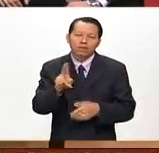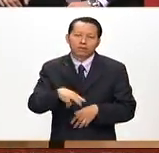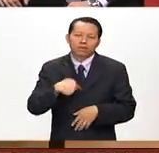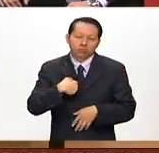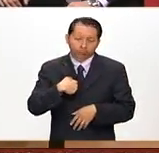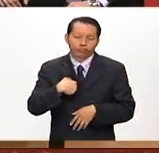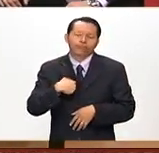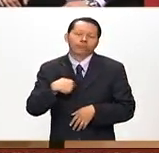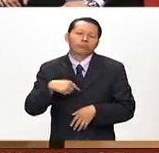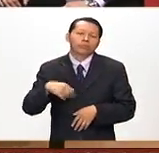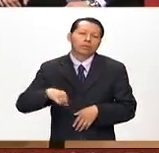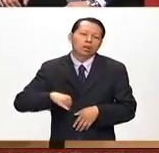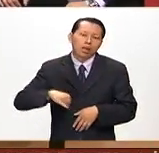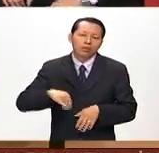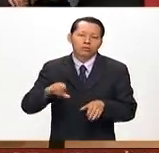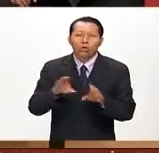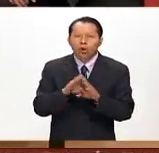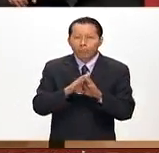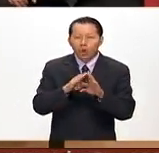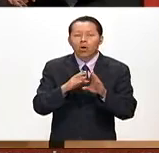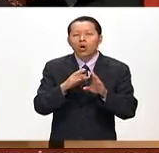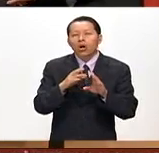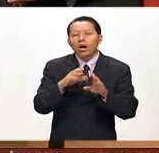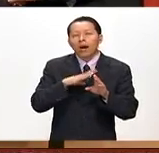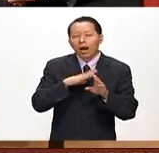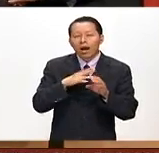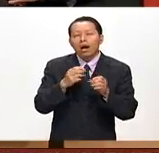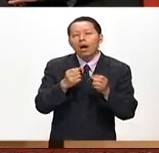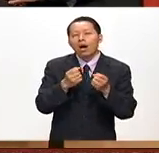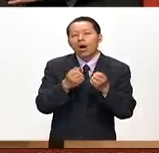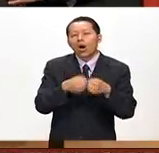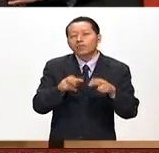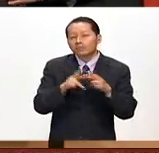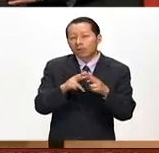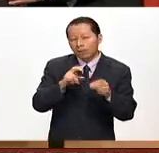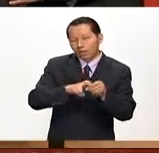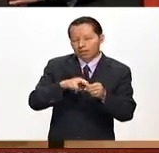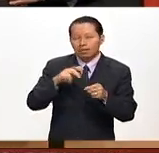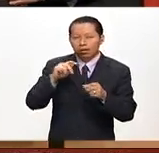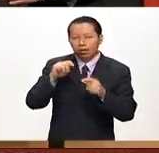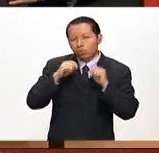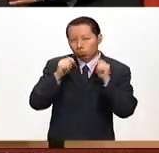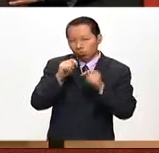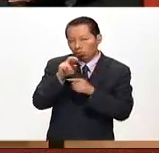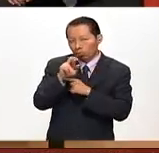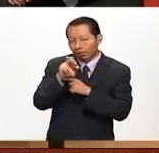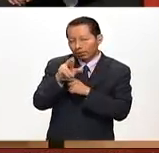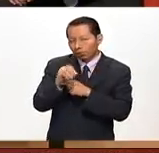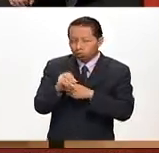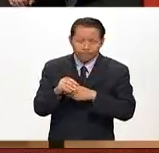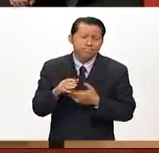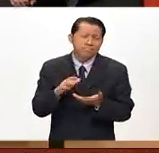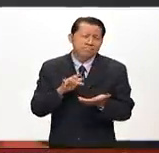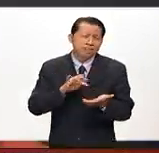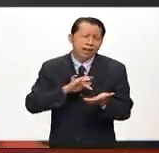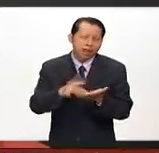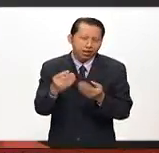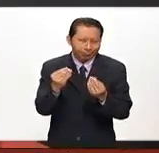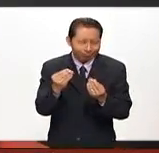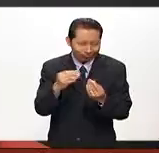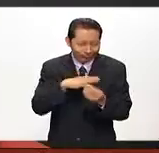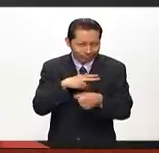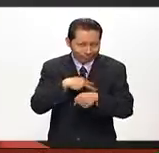atención, ligar siempre la palabra hospitalidad en el caso del turismo. Claro que sí. Bueno, pues muchísimas gracias, primero que nada,